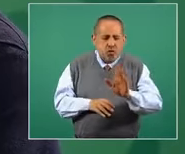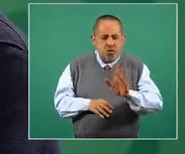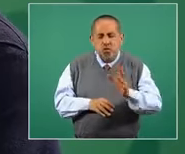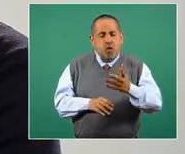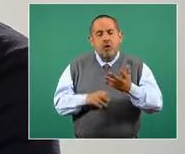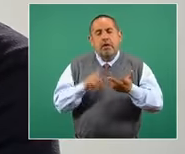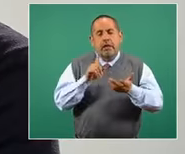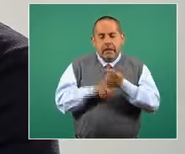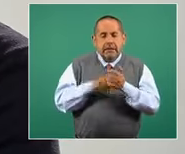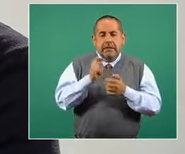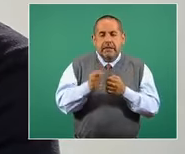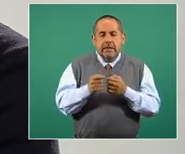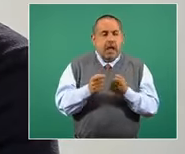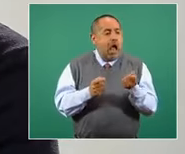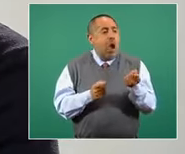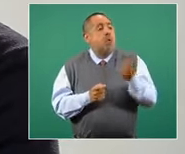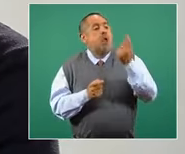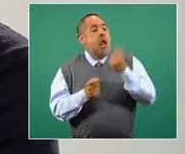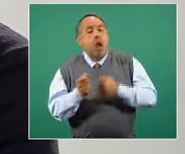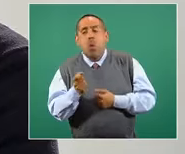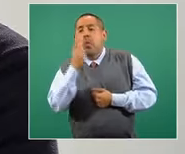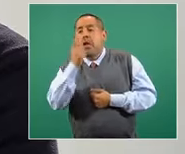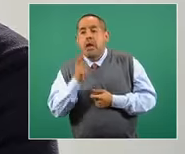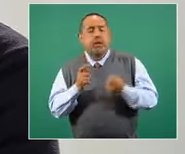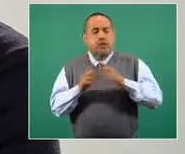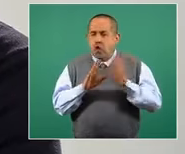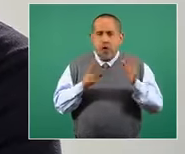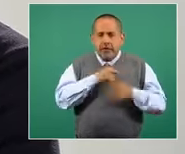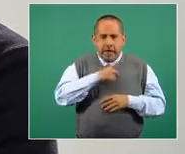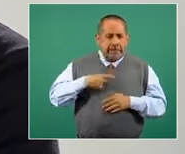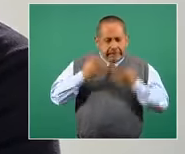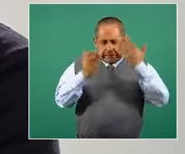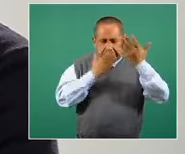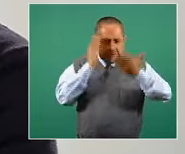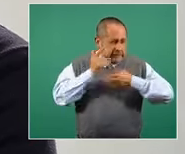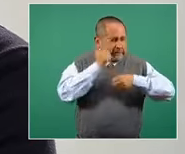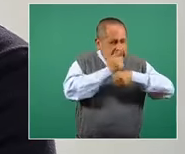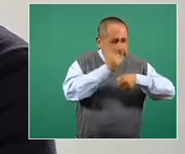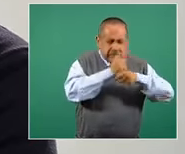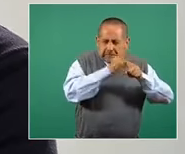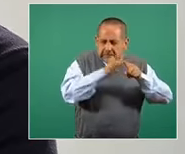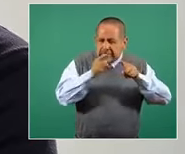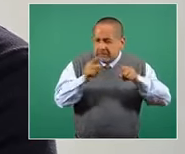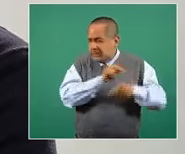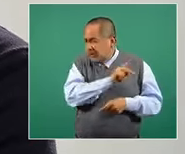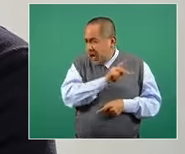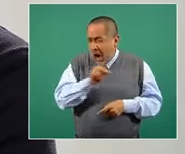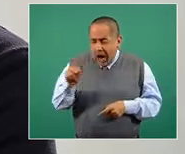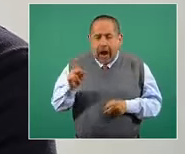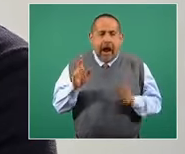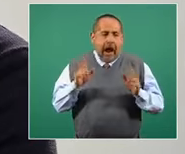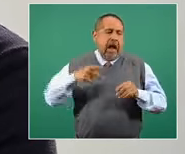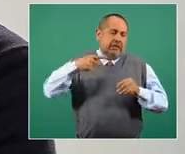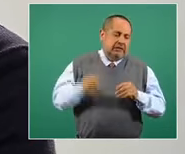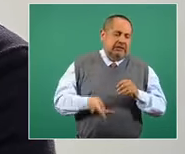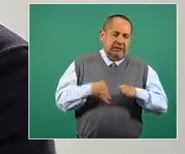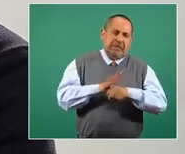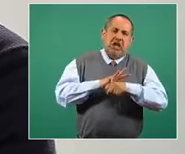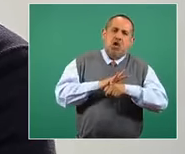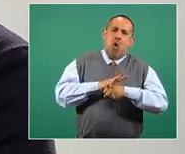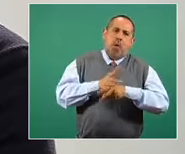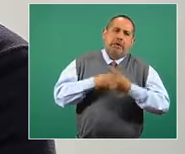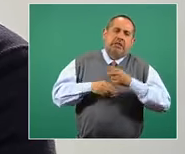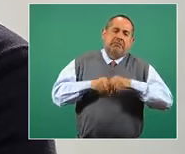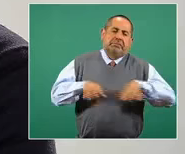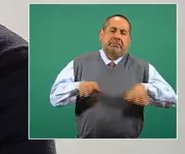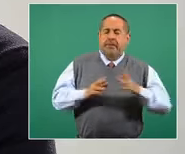en relación a un número limitado de muestras o de muestras que hayan salido positivo a estos cambios.